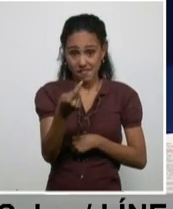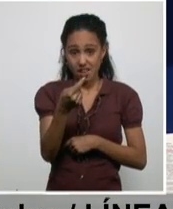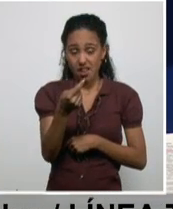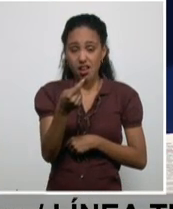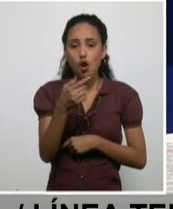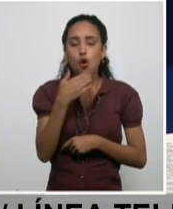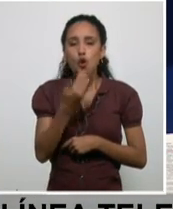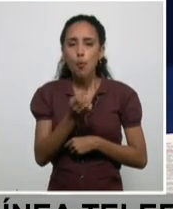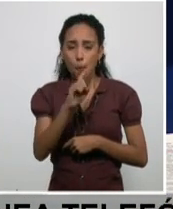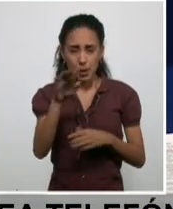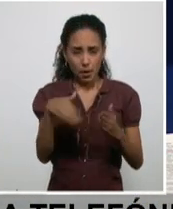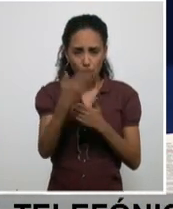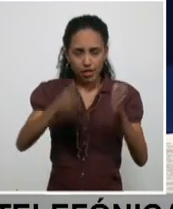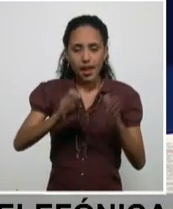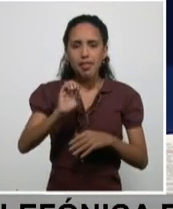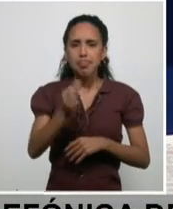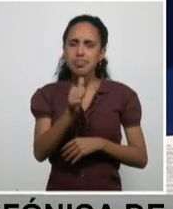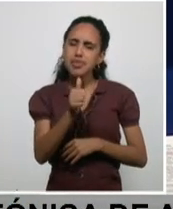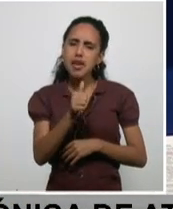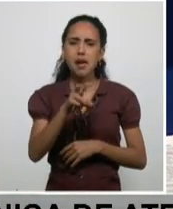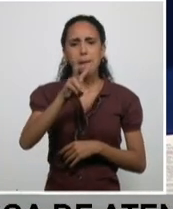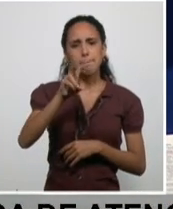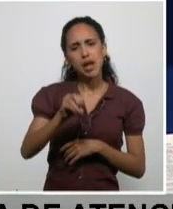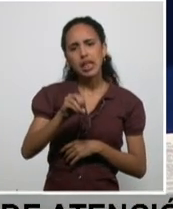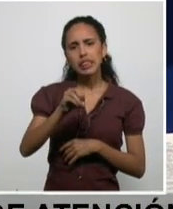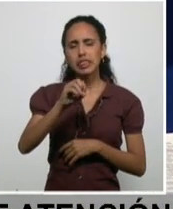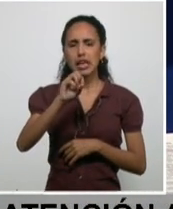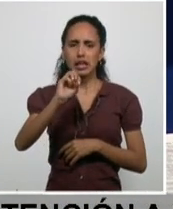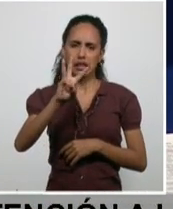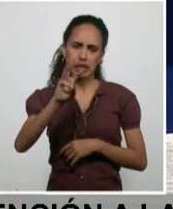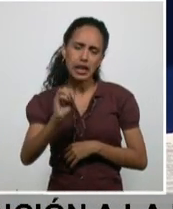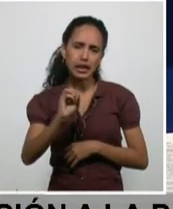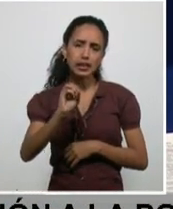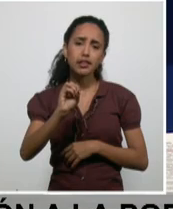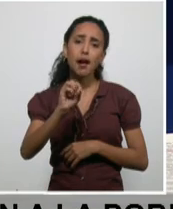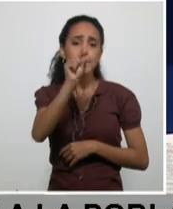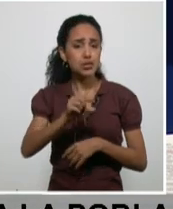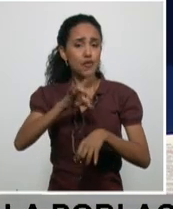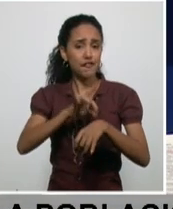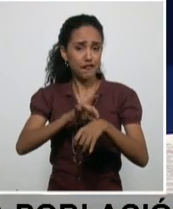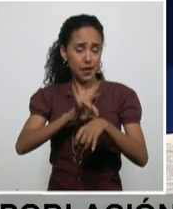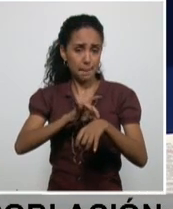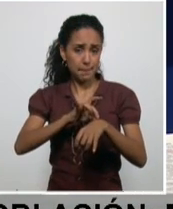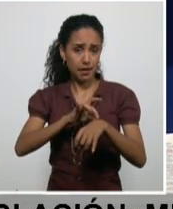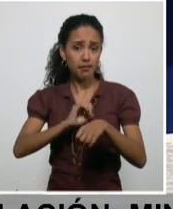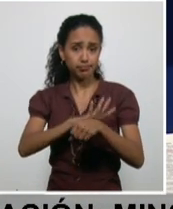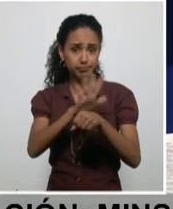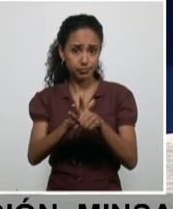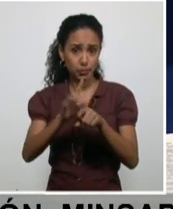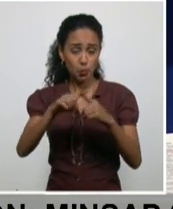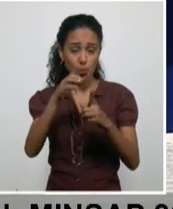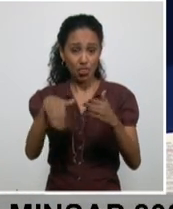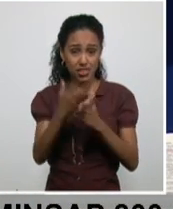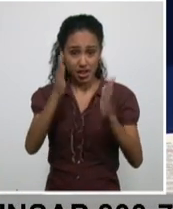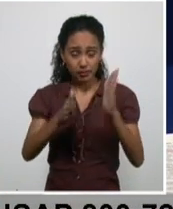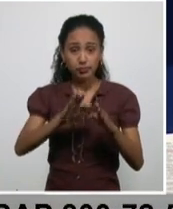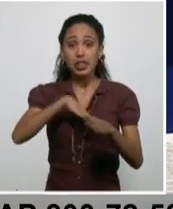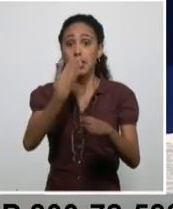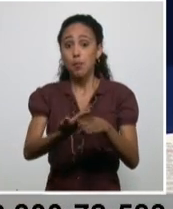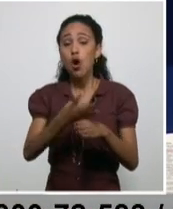oscilaba entre 10, 20, 30 casos por día y ya a partir de un momento, bueno, pues tuvimos